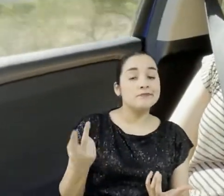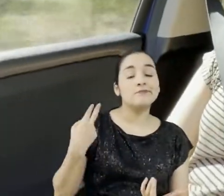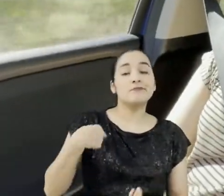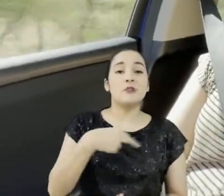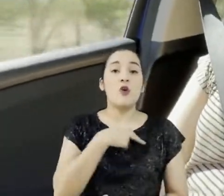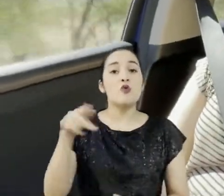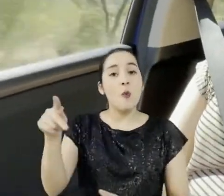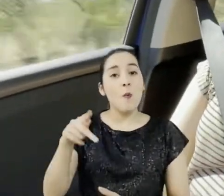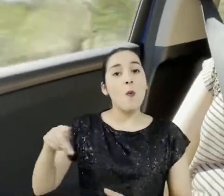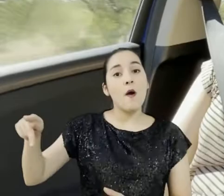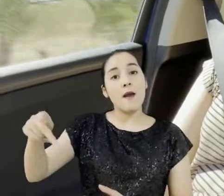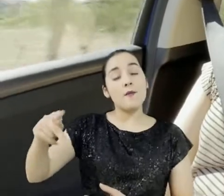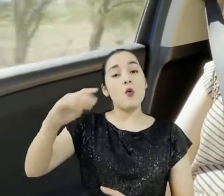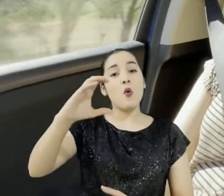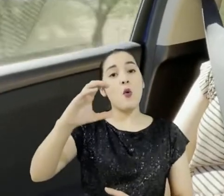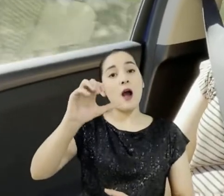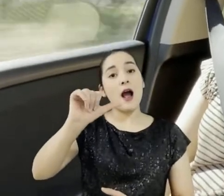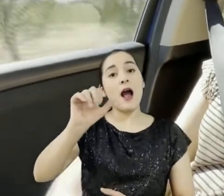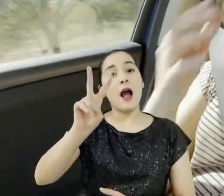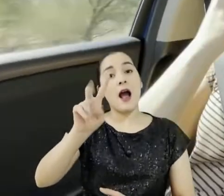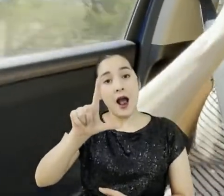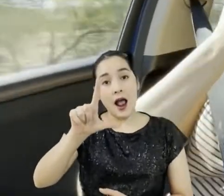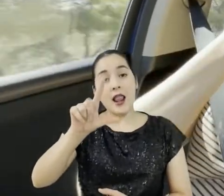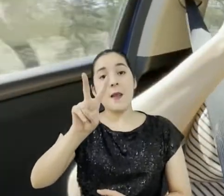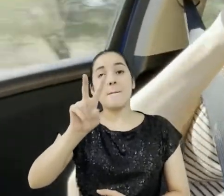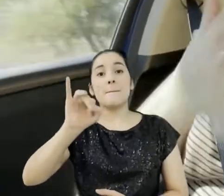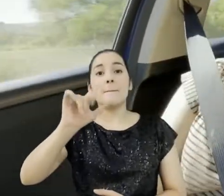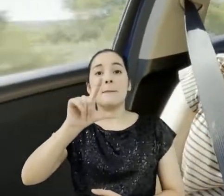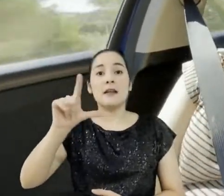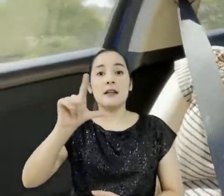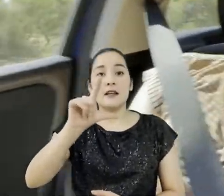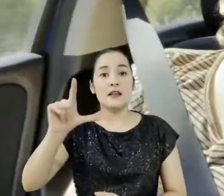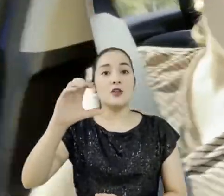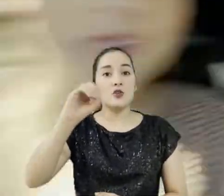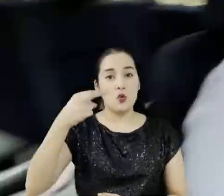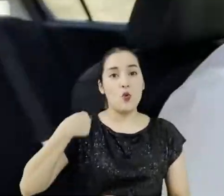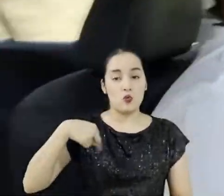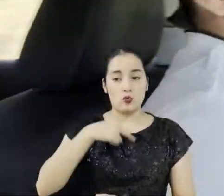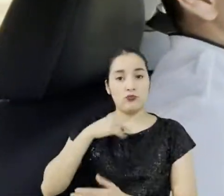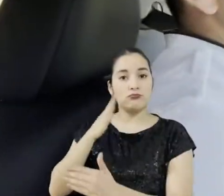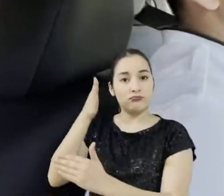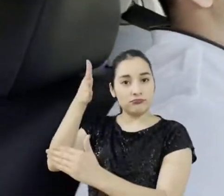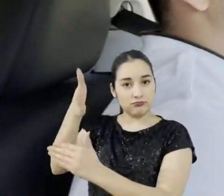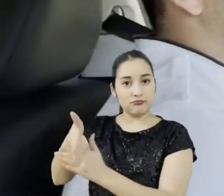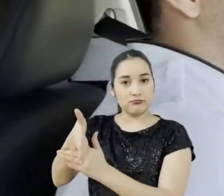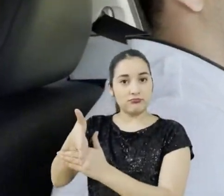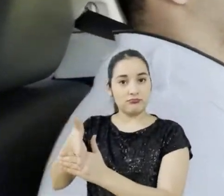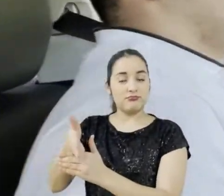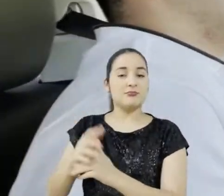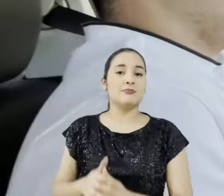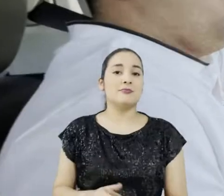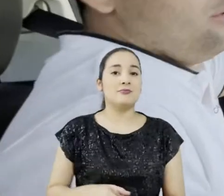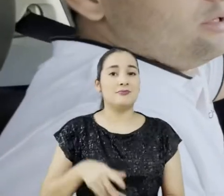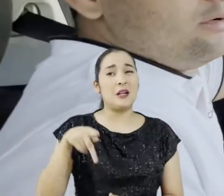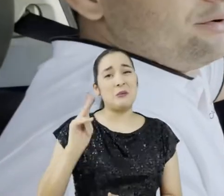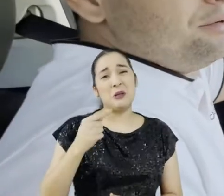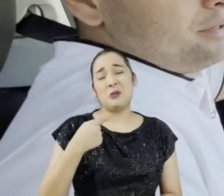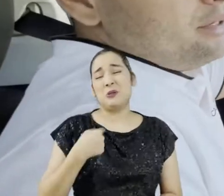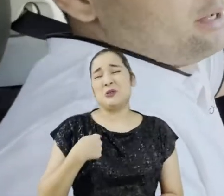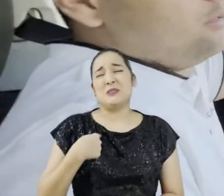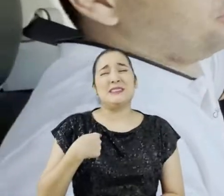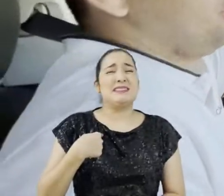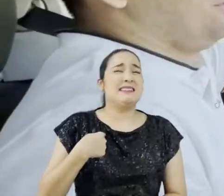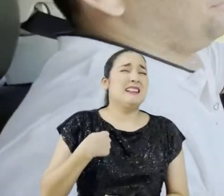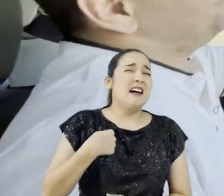nieve y a caminar tantito. Nada más que me dio mucho sueño. Yo tengo mucho sueño. ¿Tú tienes sueño? Sí, pero tengo que